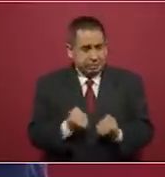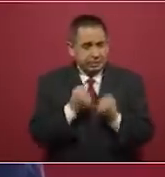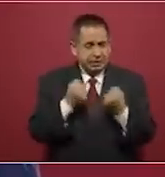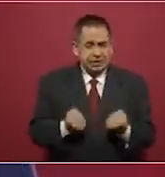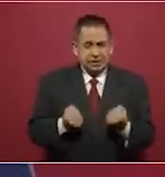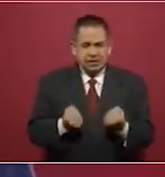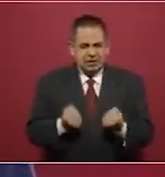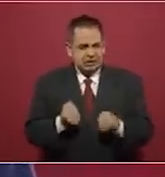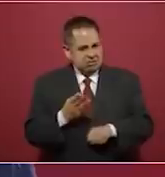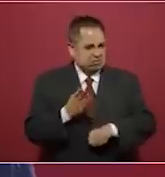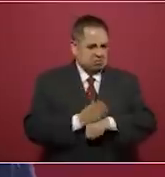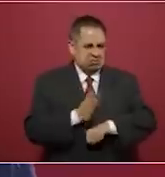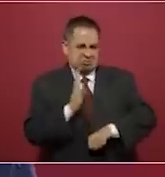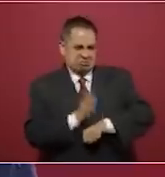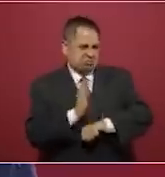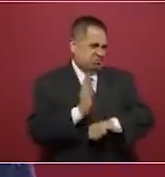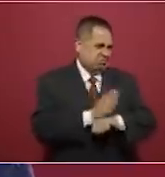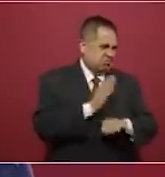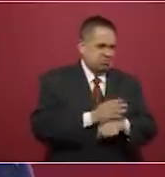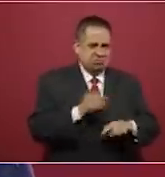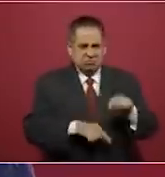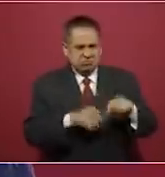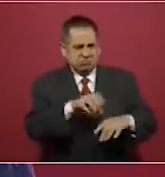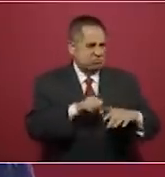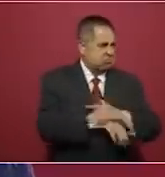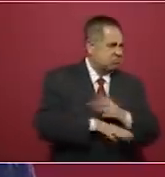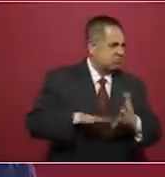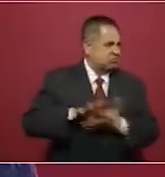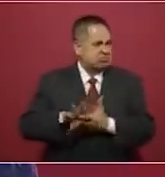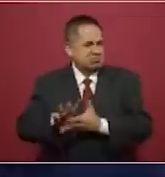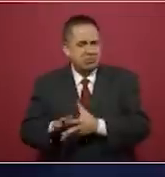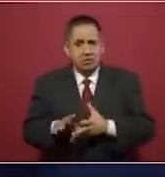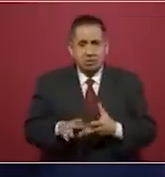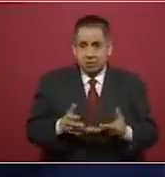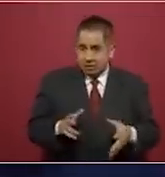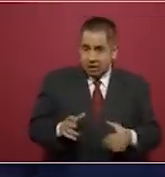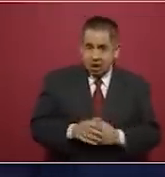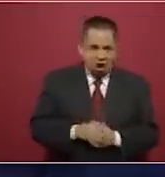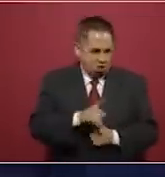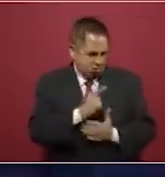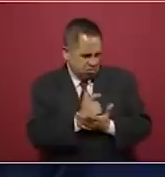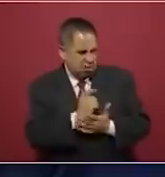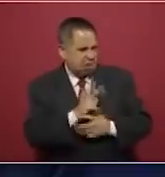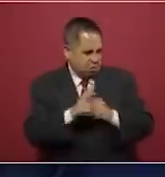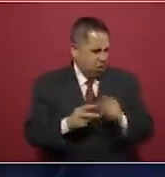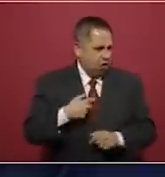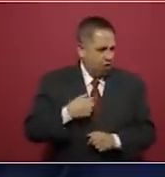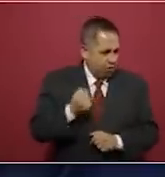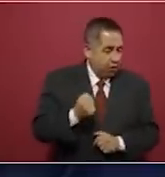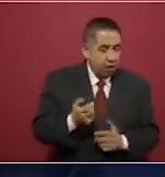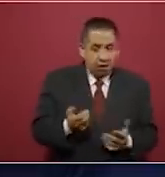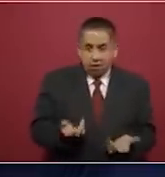medidas coercitivas con cárceles con amenazas de manos